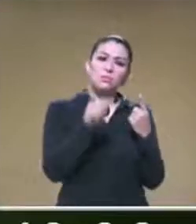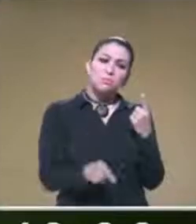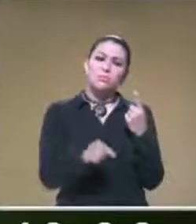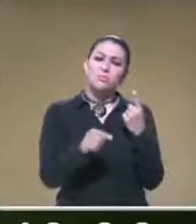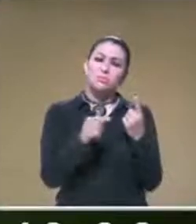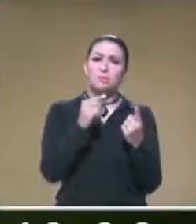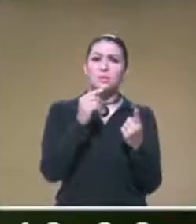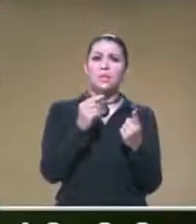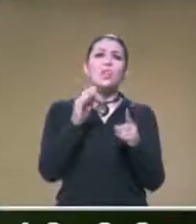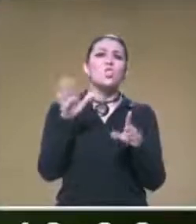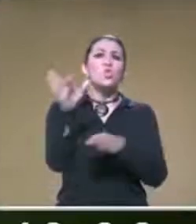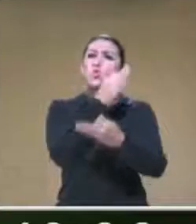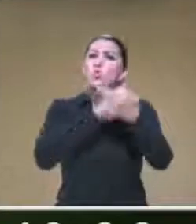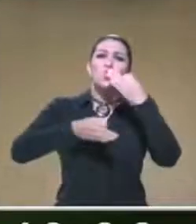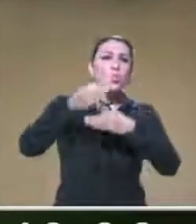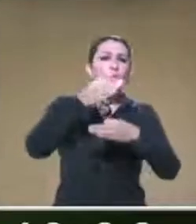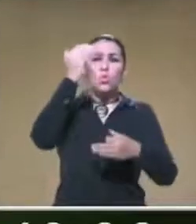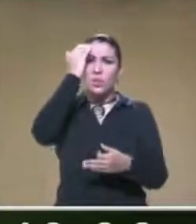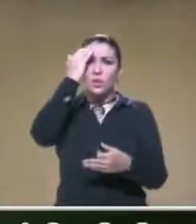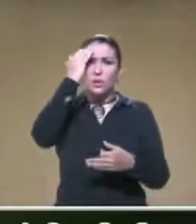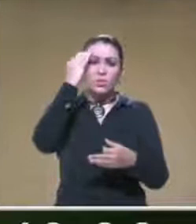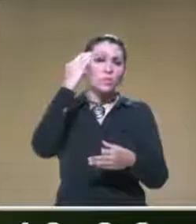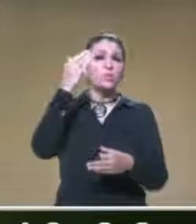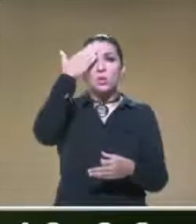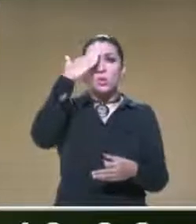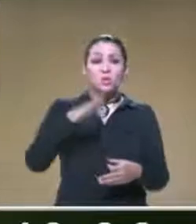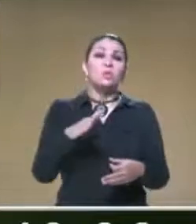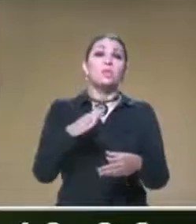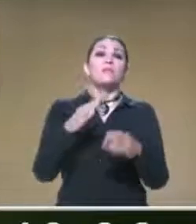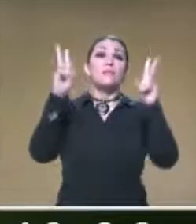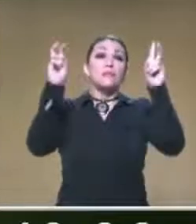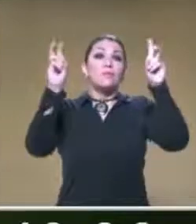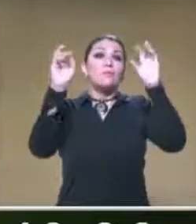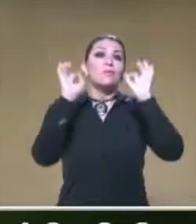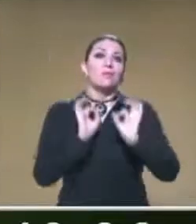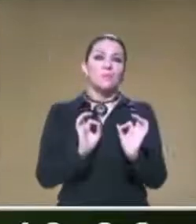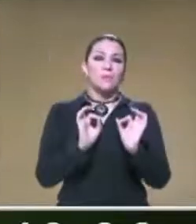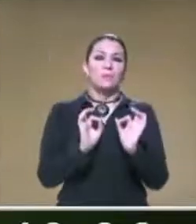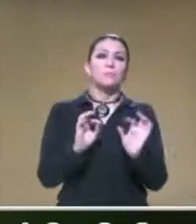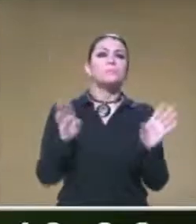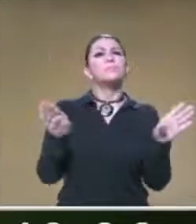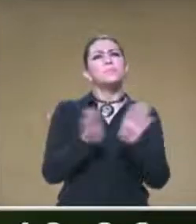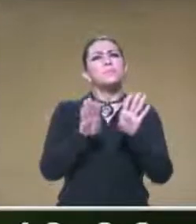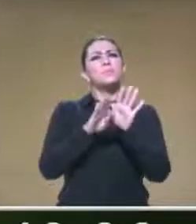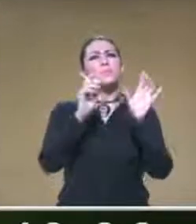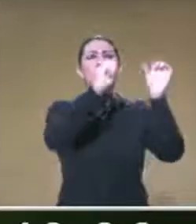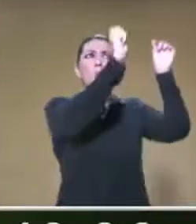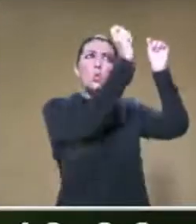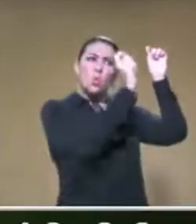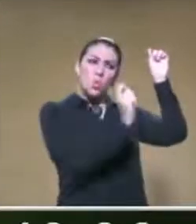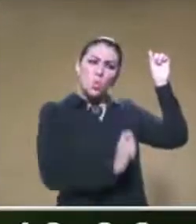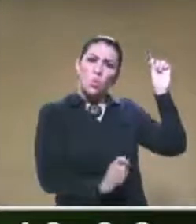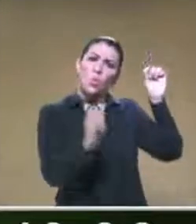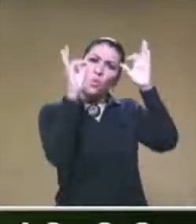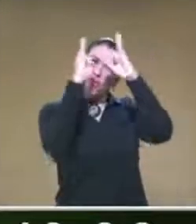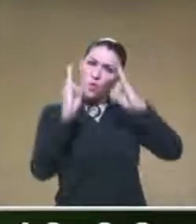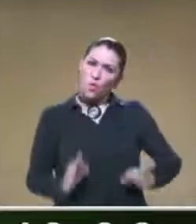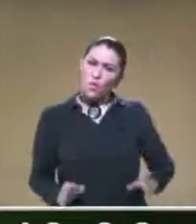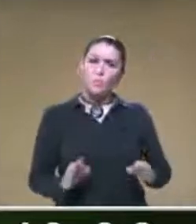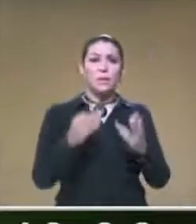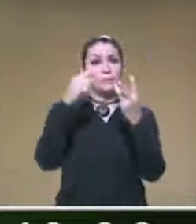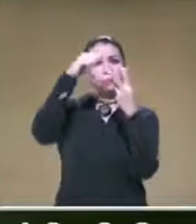es especialista en un tema. ¿Y cuál sería la estructura de la entrevista? Pues básicamente tenemos tres